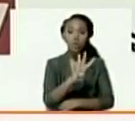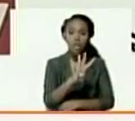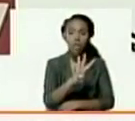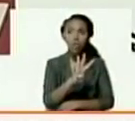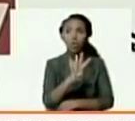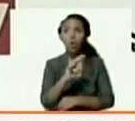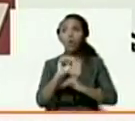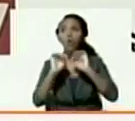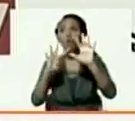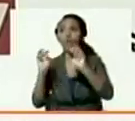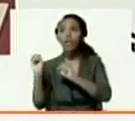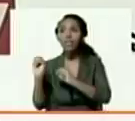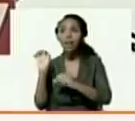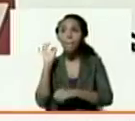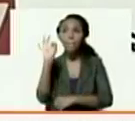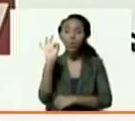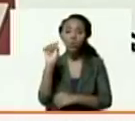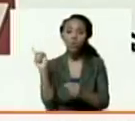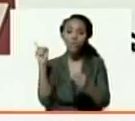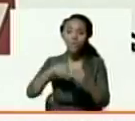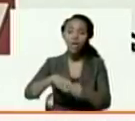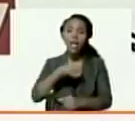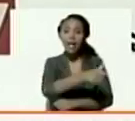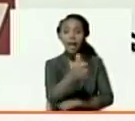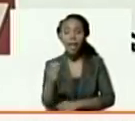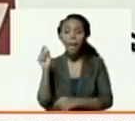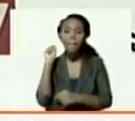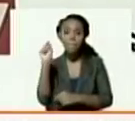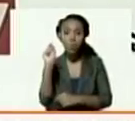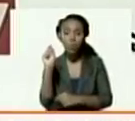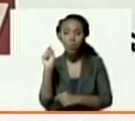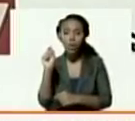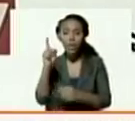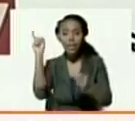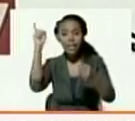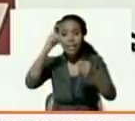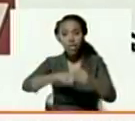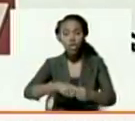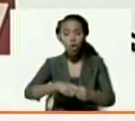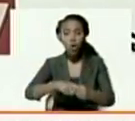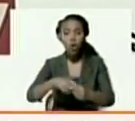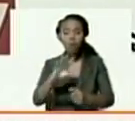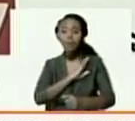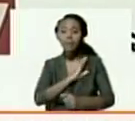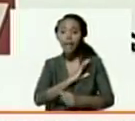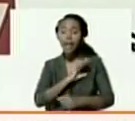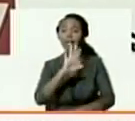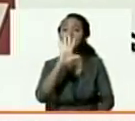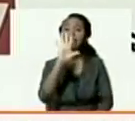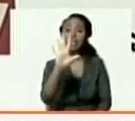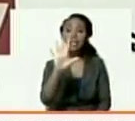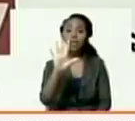490 puntos de inscripción. Cada punto de inscripción va a tener 5